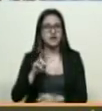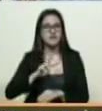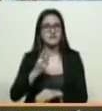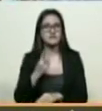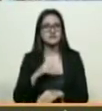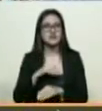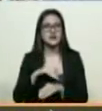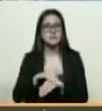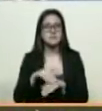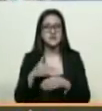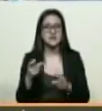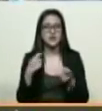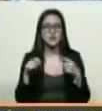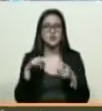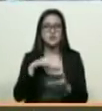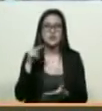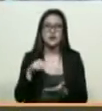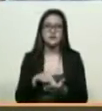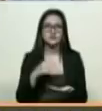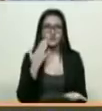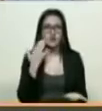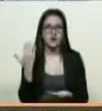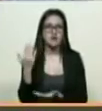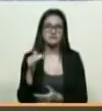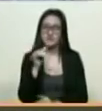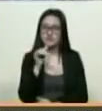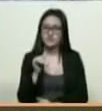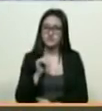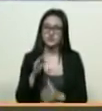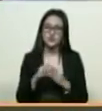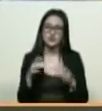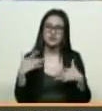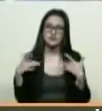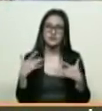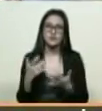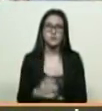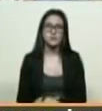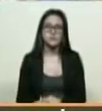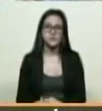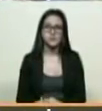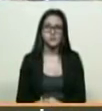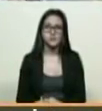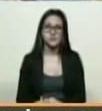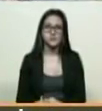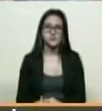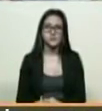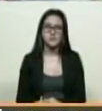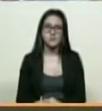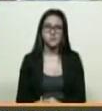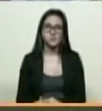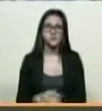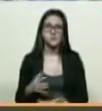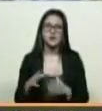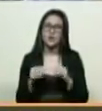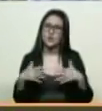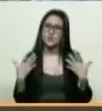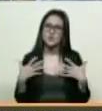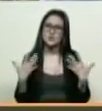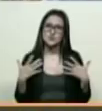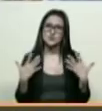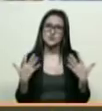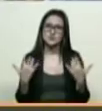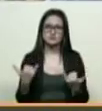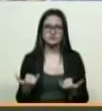Turismo Nacional, Azucena Aspe, quien nos va a dar la información de toda esta actividad. Sí, bueno, efectivamente estamos bien contentos, ¿no? El día de hoy